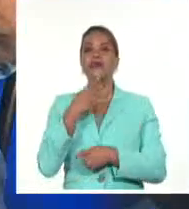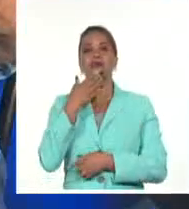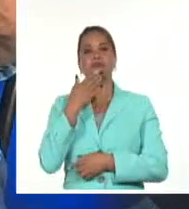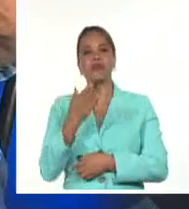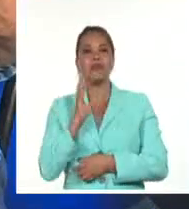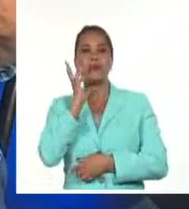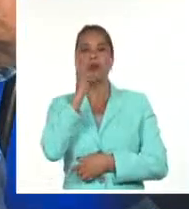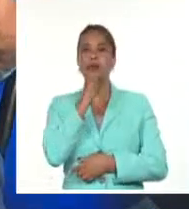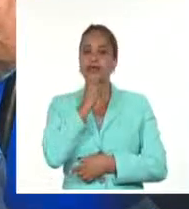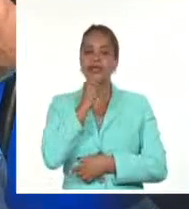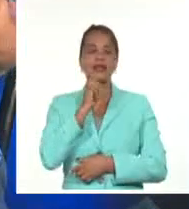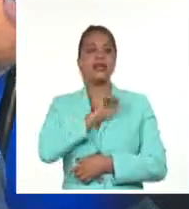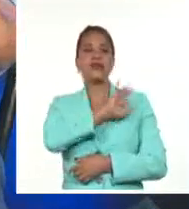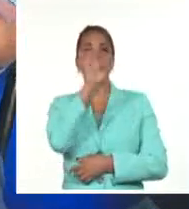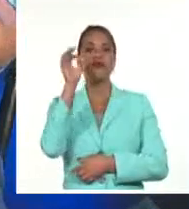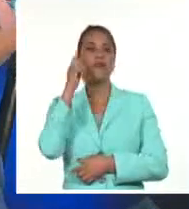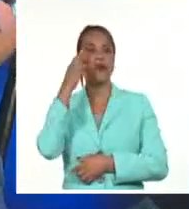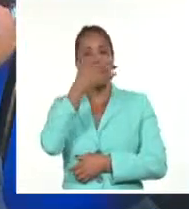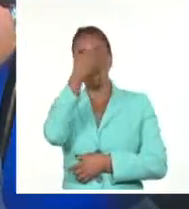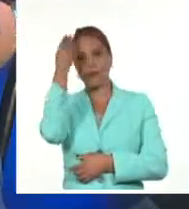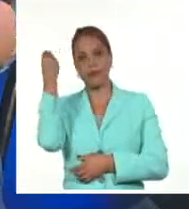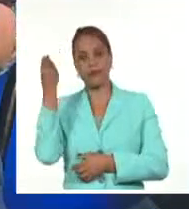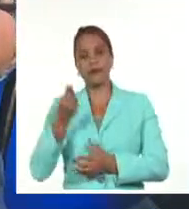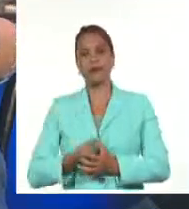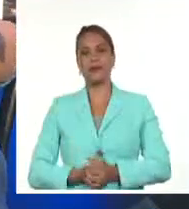vida y hay la vida